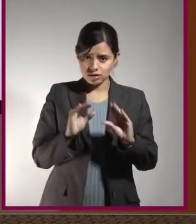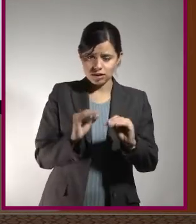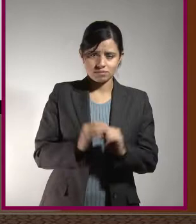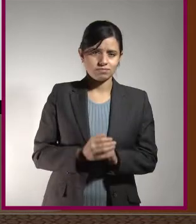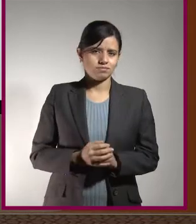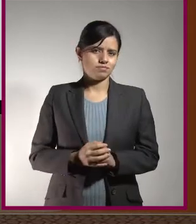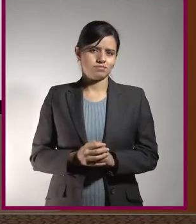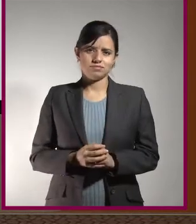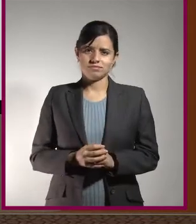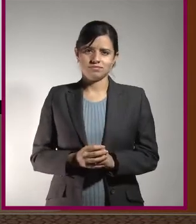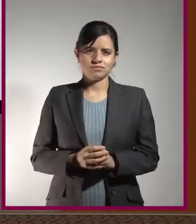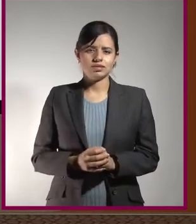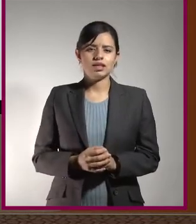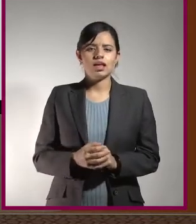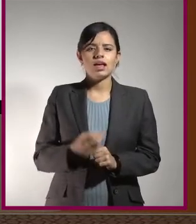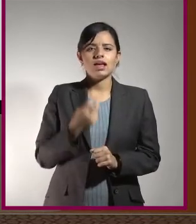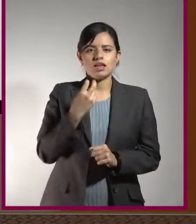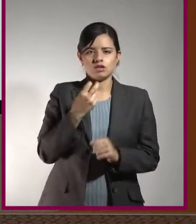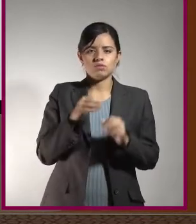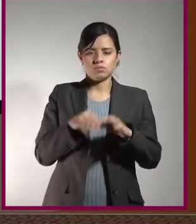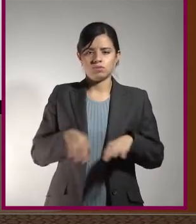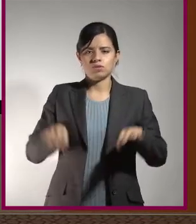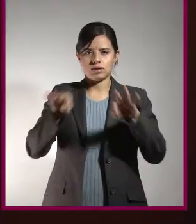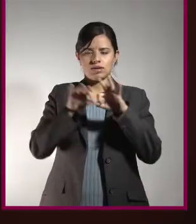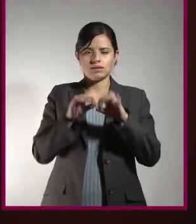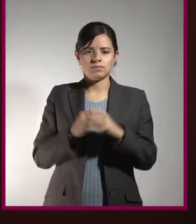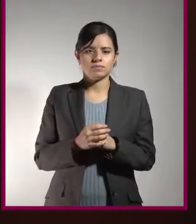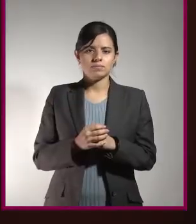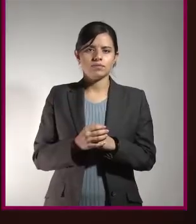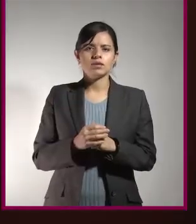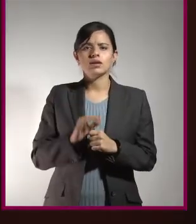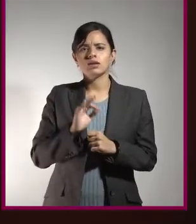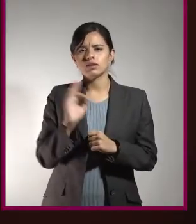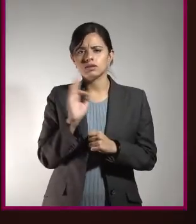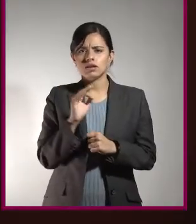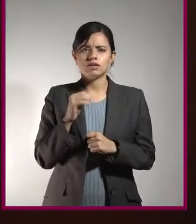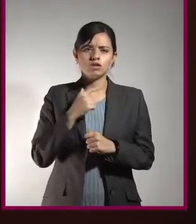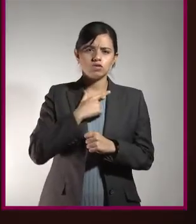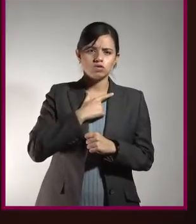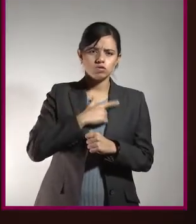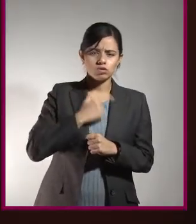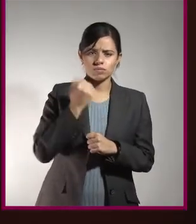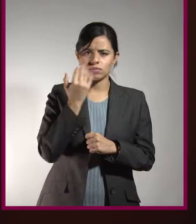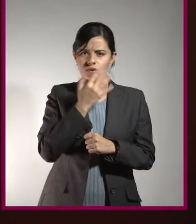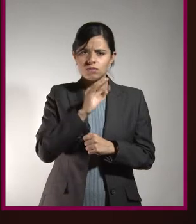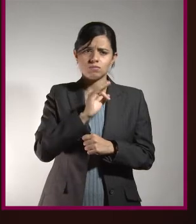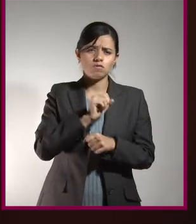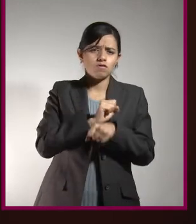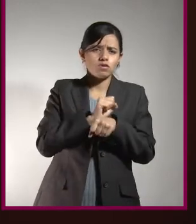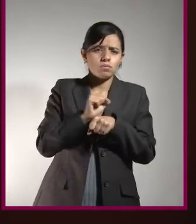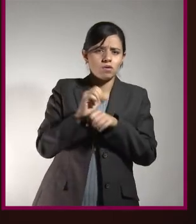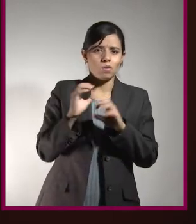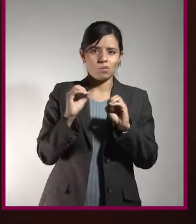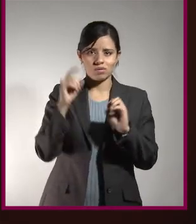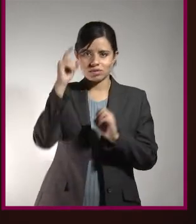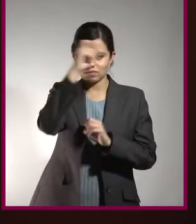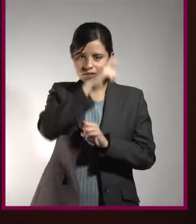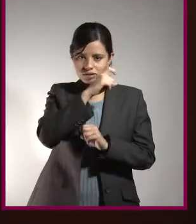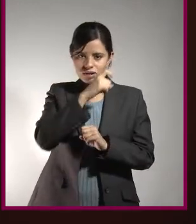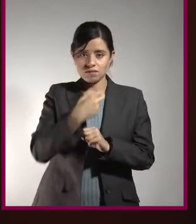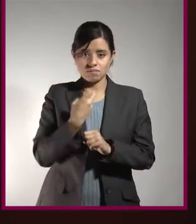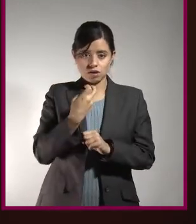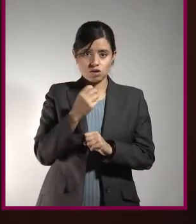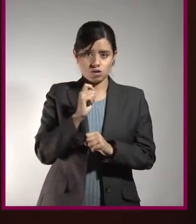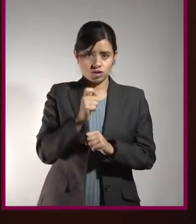¿verdad? Entonces yo creo que eso es algo muy, muy importante. Los pasatiempos pueden ser muy sencillos o muy rebuscados, pero ¿todos los pasatiempos